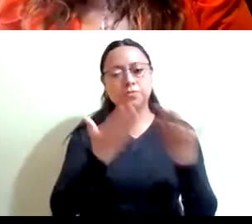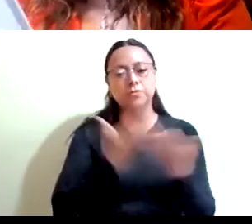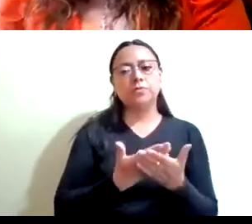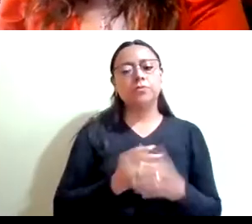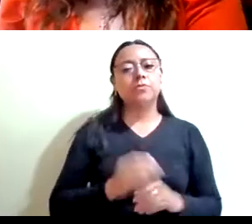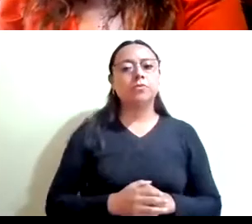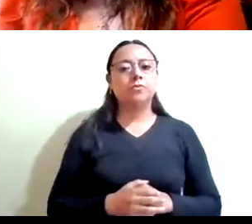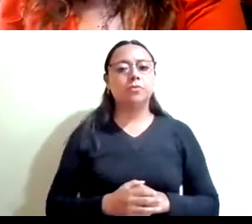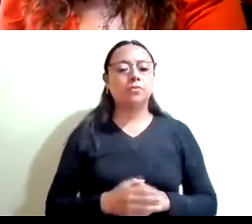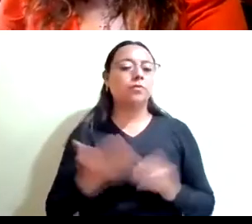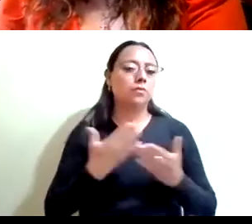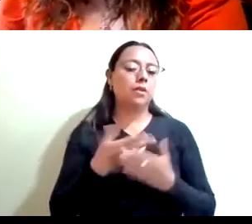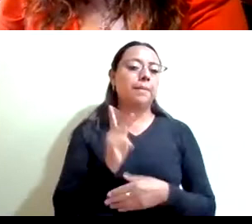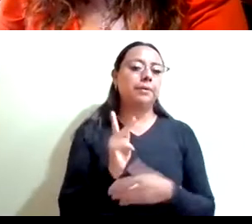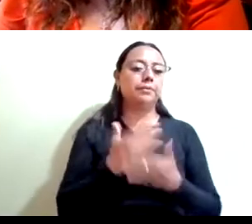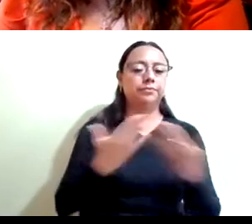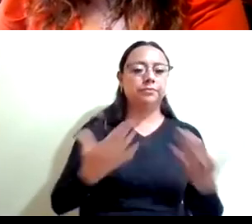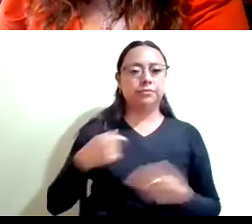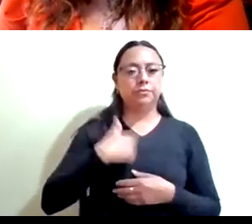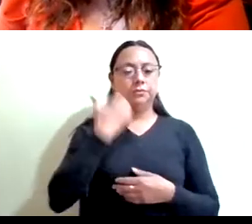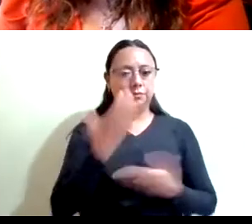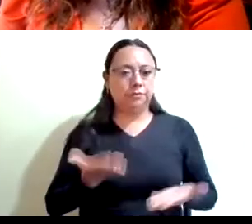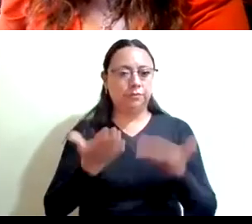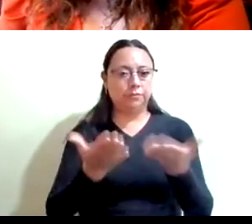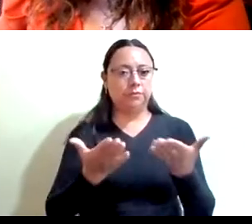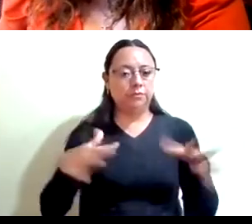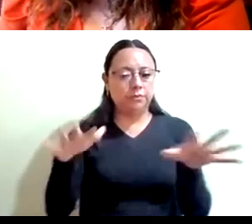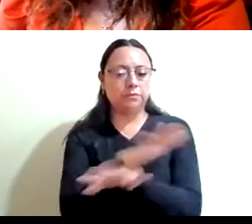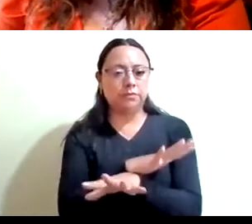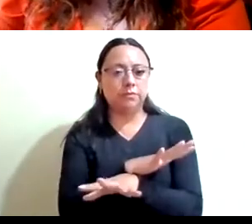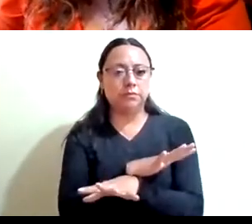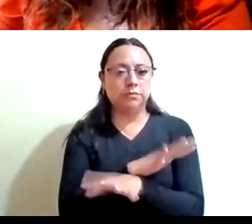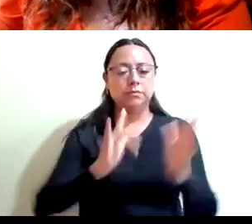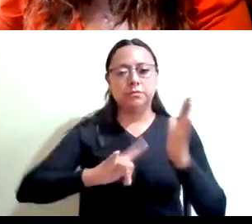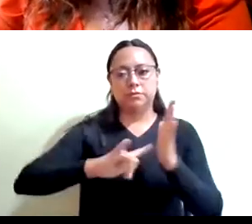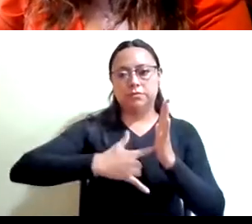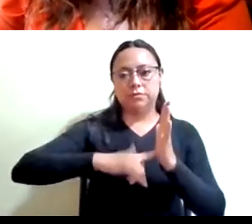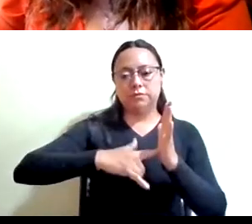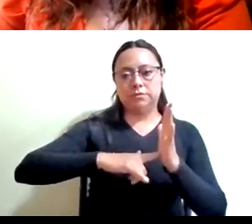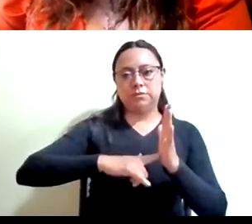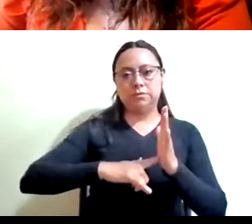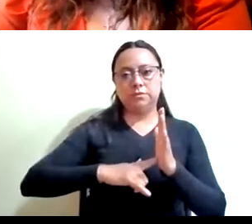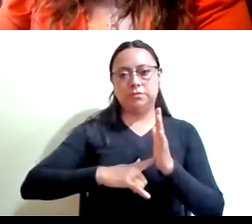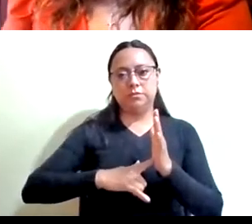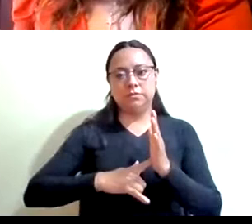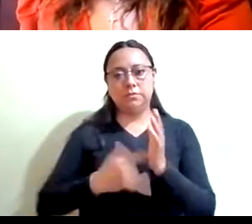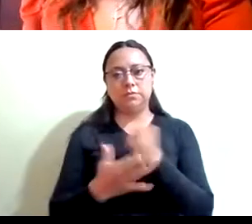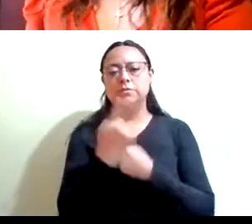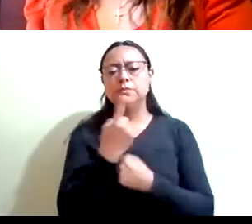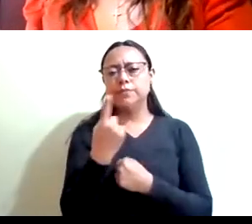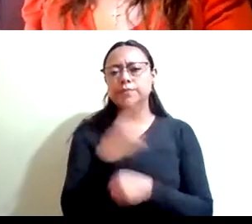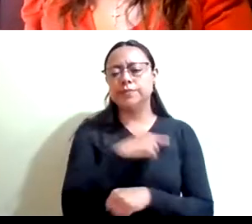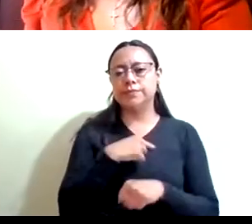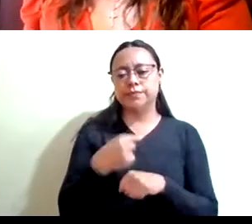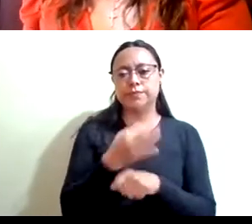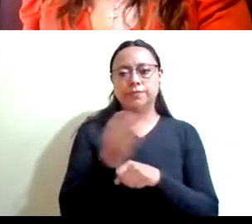Sin embargo, yo quisiera poner a consideración la modificación de los horarios. Una vez que estamos poniendo